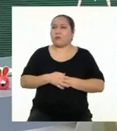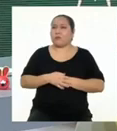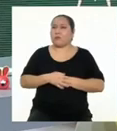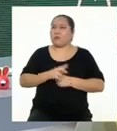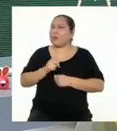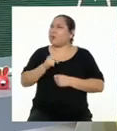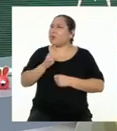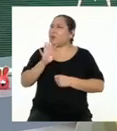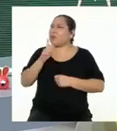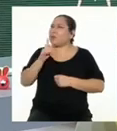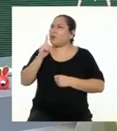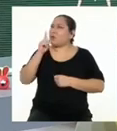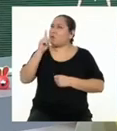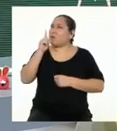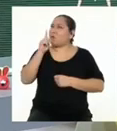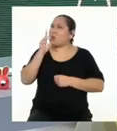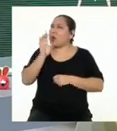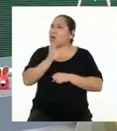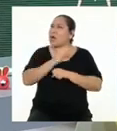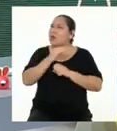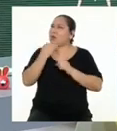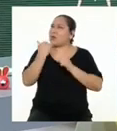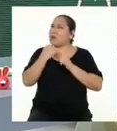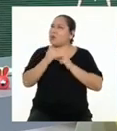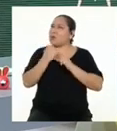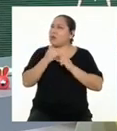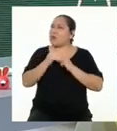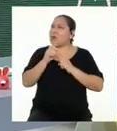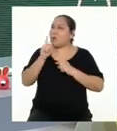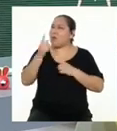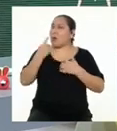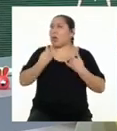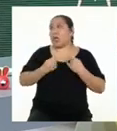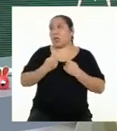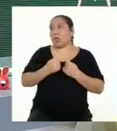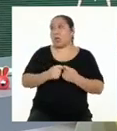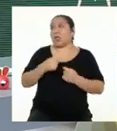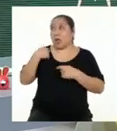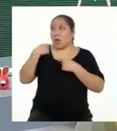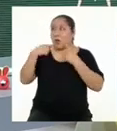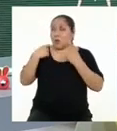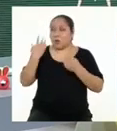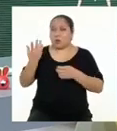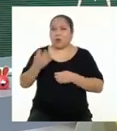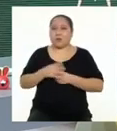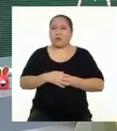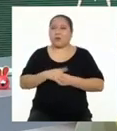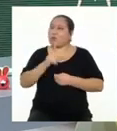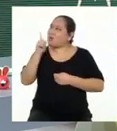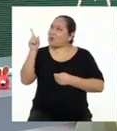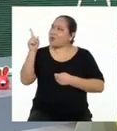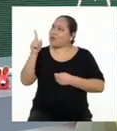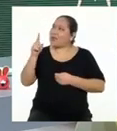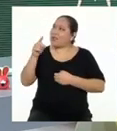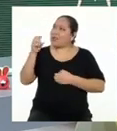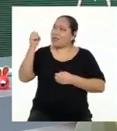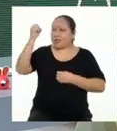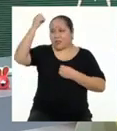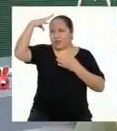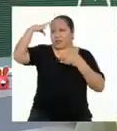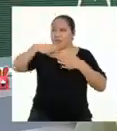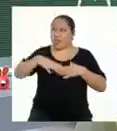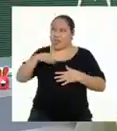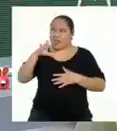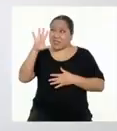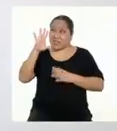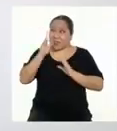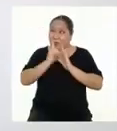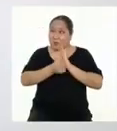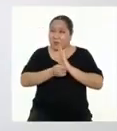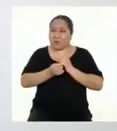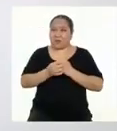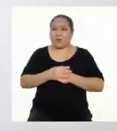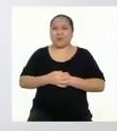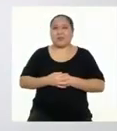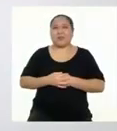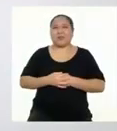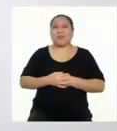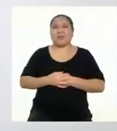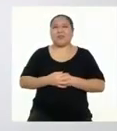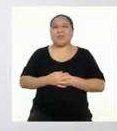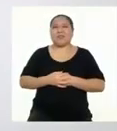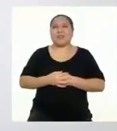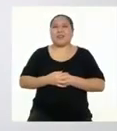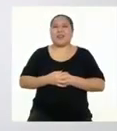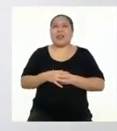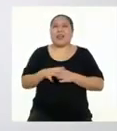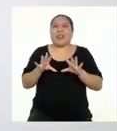Eso sería como una canción y media nomás. Voy a intentar y le cuento. ¿Usted se baña en 5 minutos?